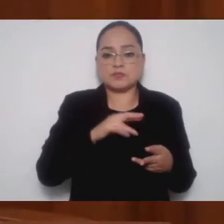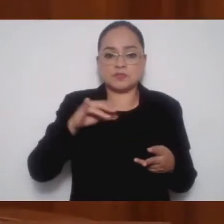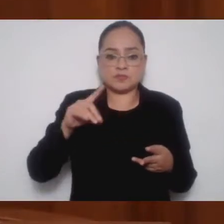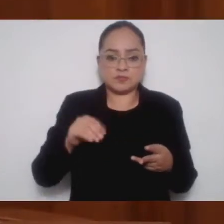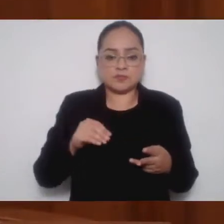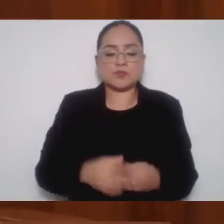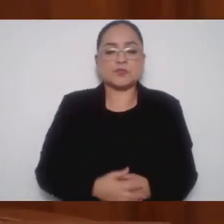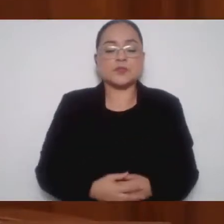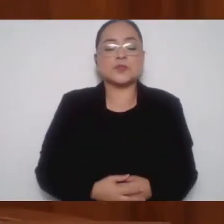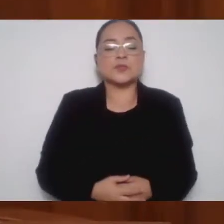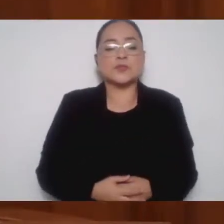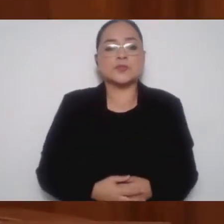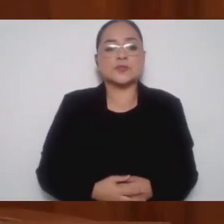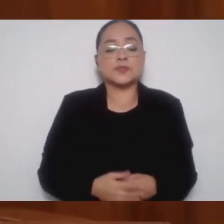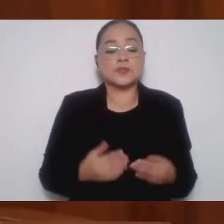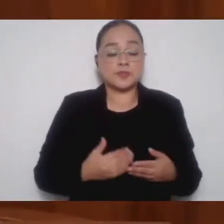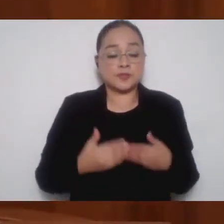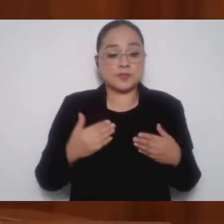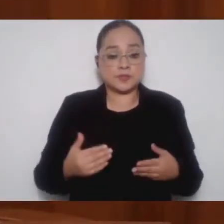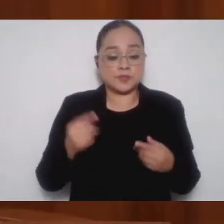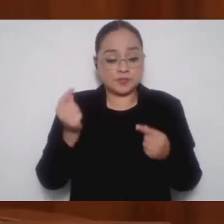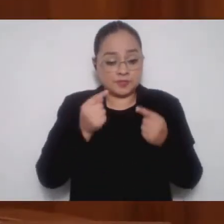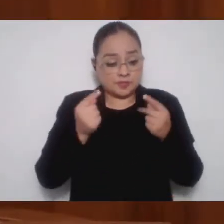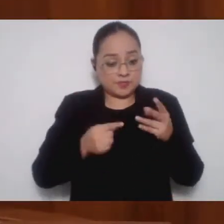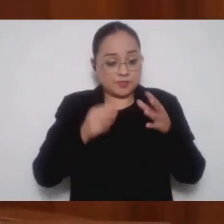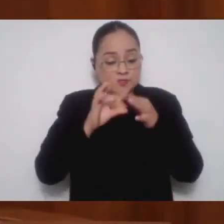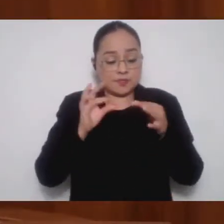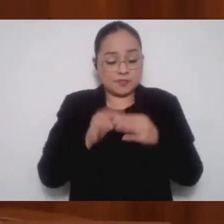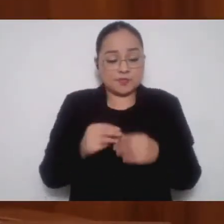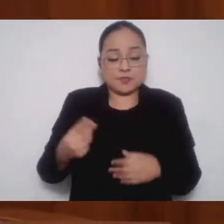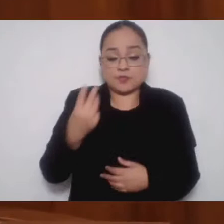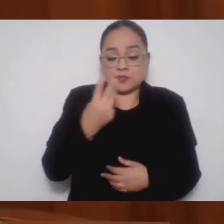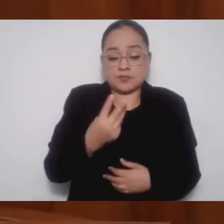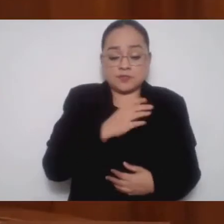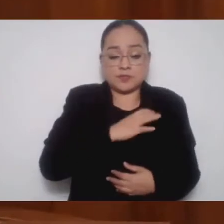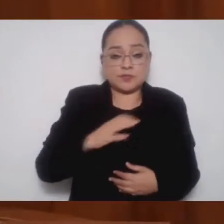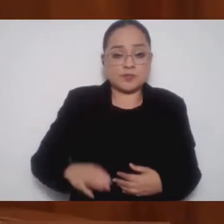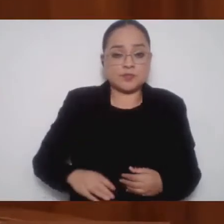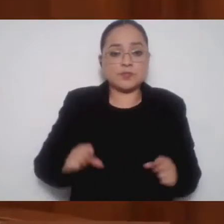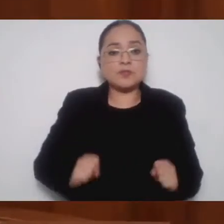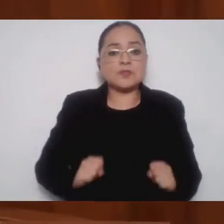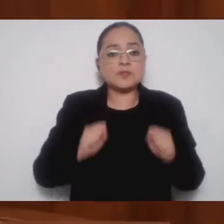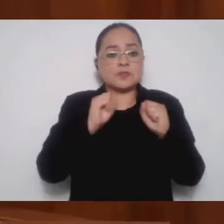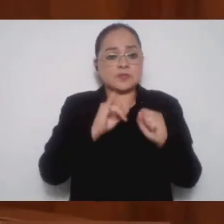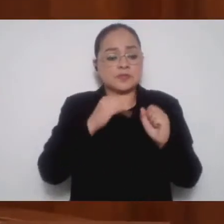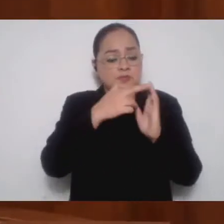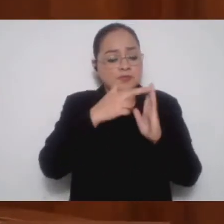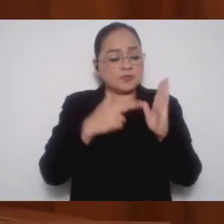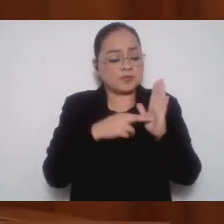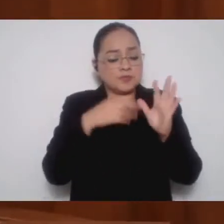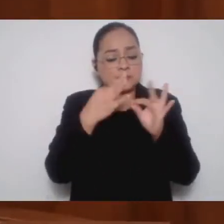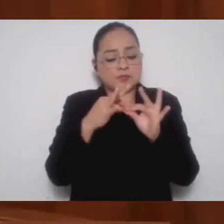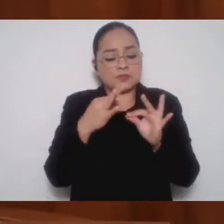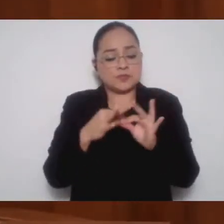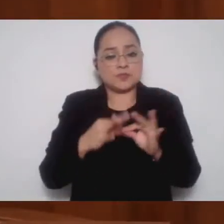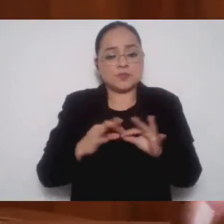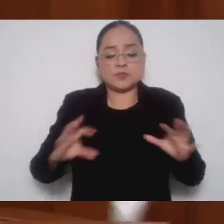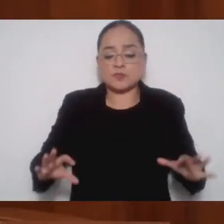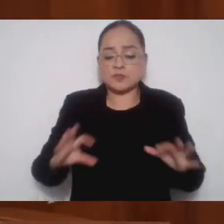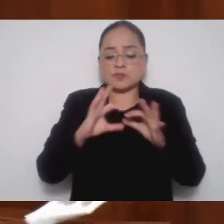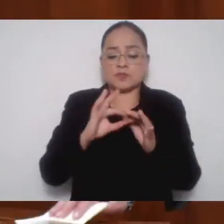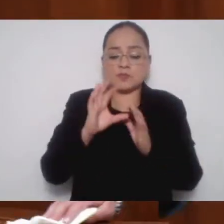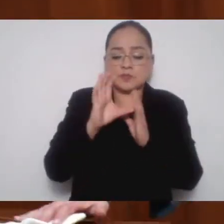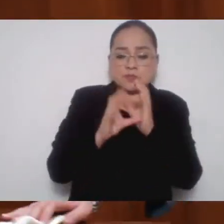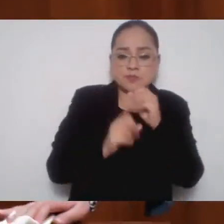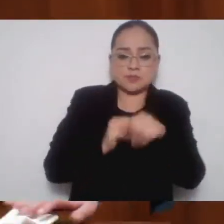Garrido Osorio. Precisamos que los candidatos propuestos se ajustan a las exigencias constitucionales